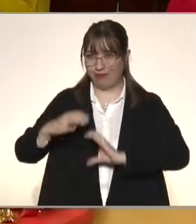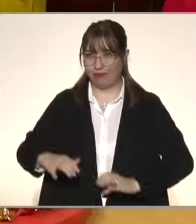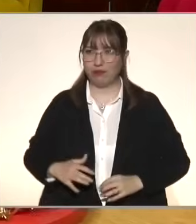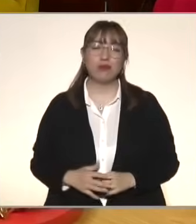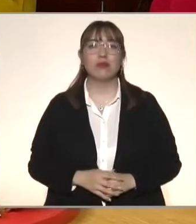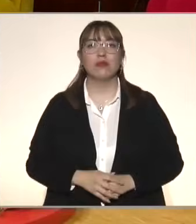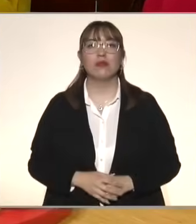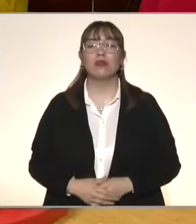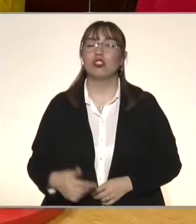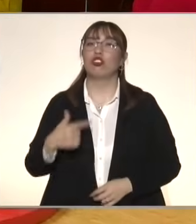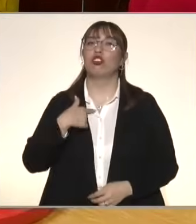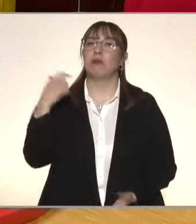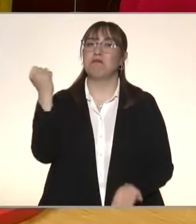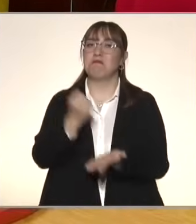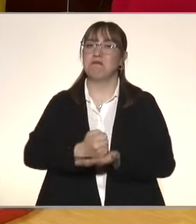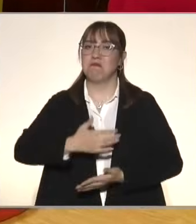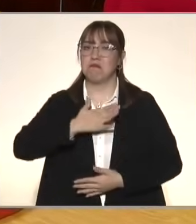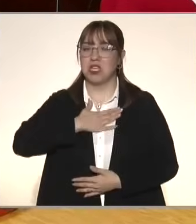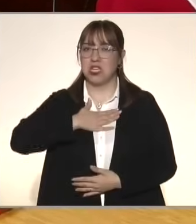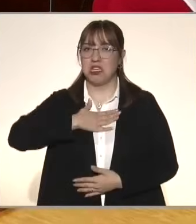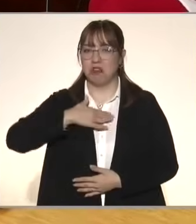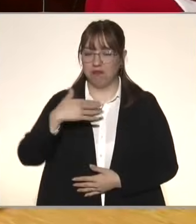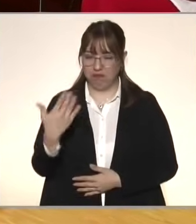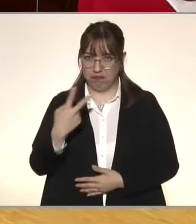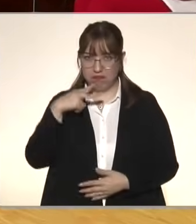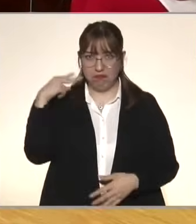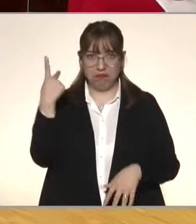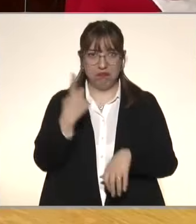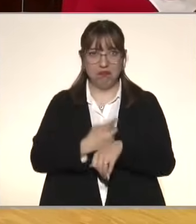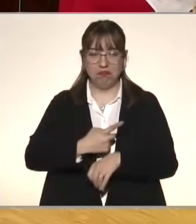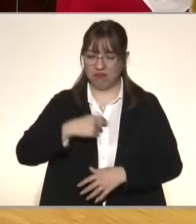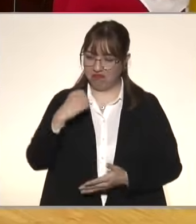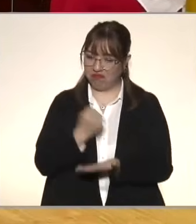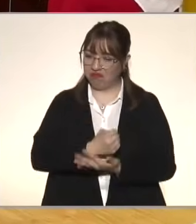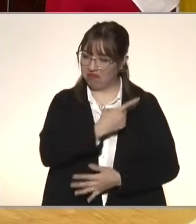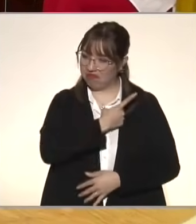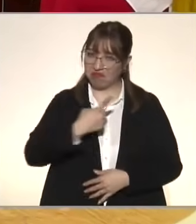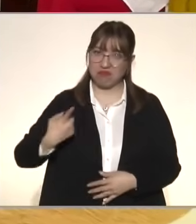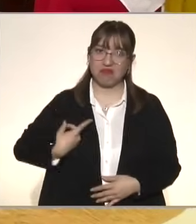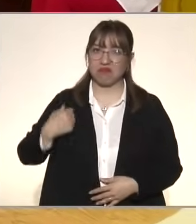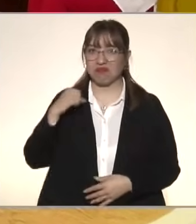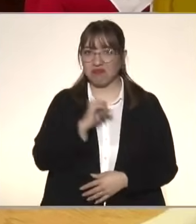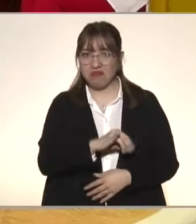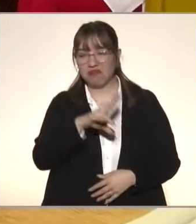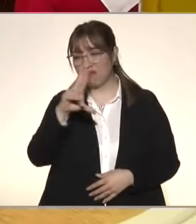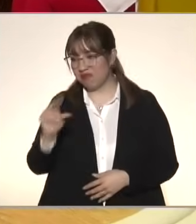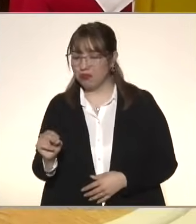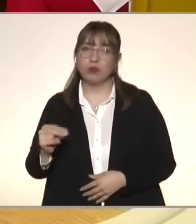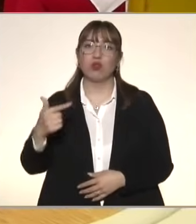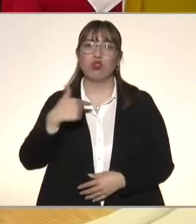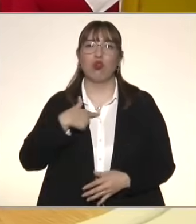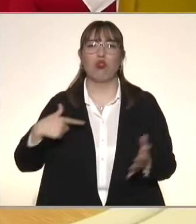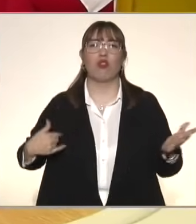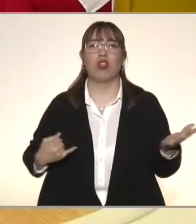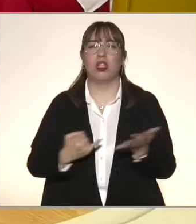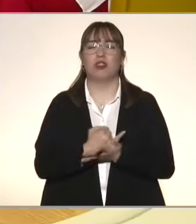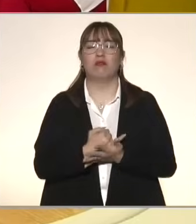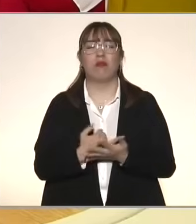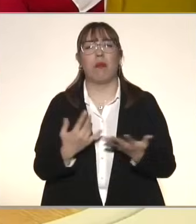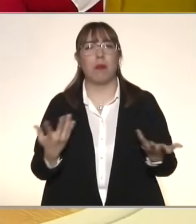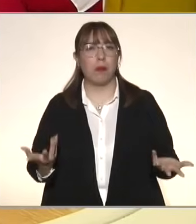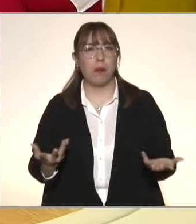decir lo que yo pienso es lo adecuado, ¿no? O sea, que no haya propósitos, que no haya rituales, que sí haya Navidad, que no haya fin de año, etcétera, ¿no? Así como